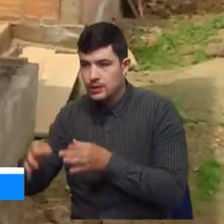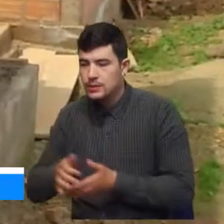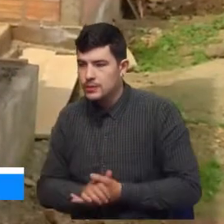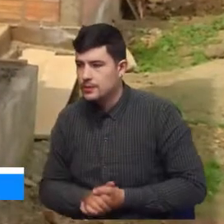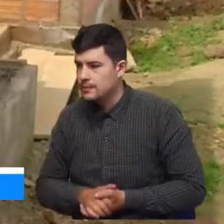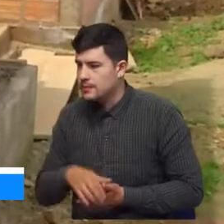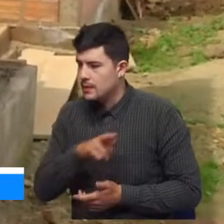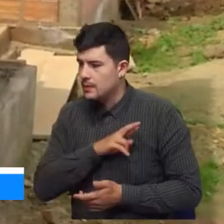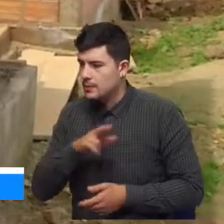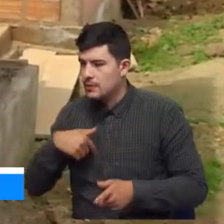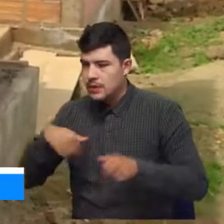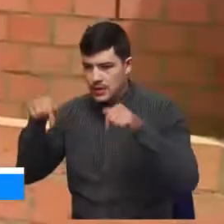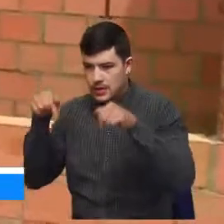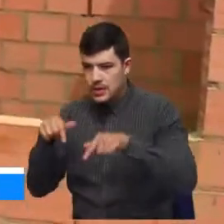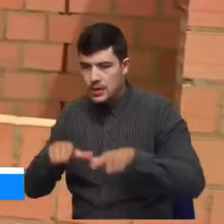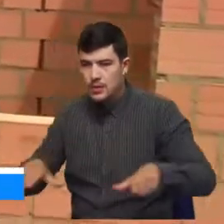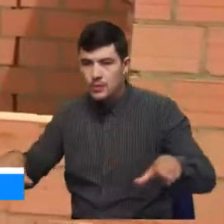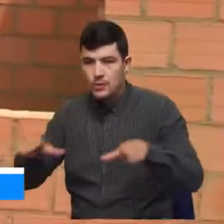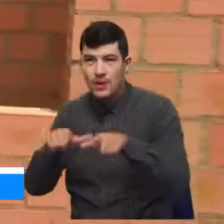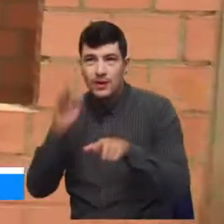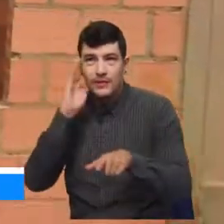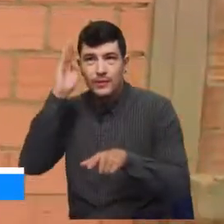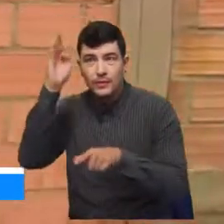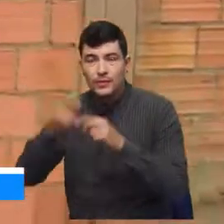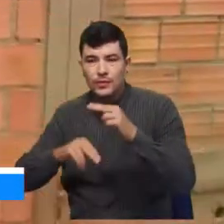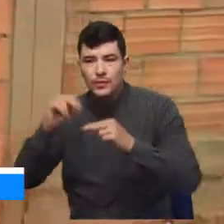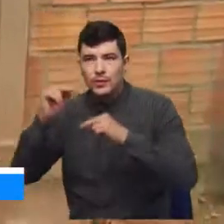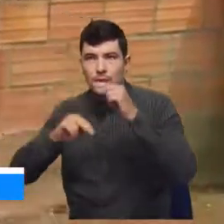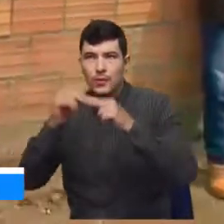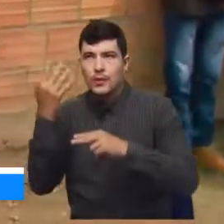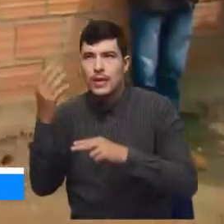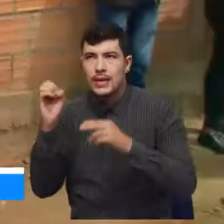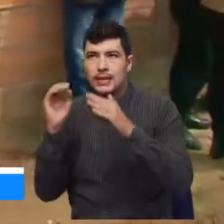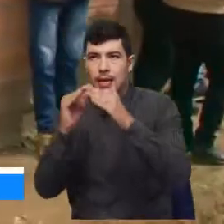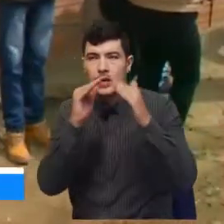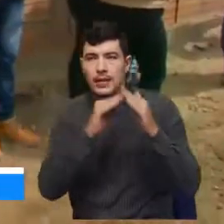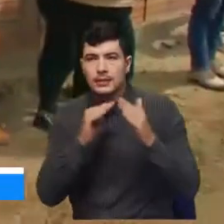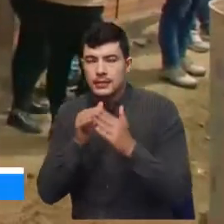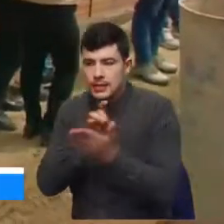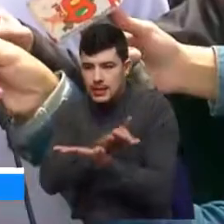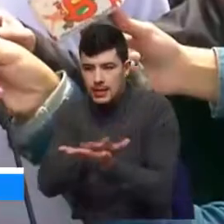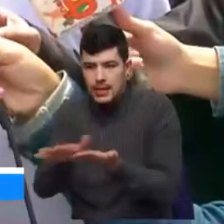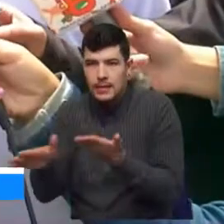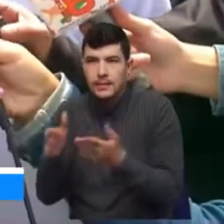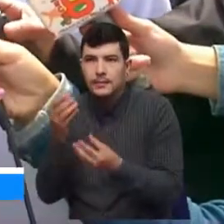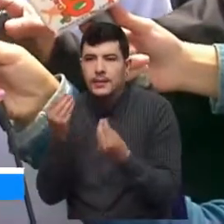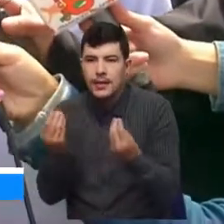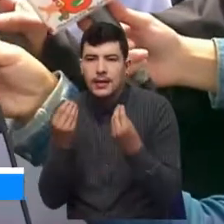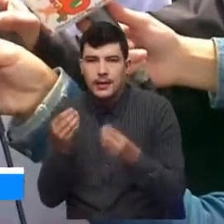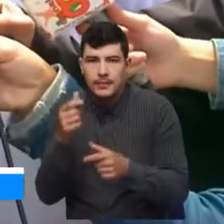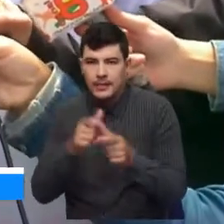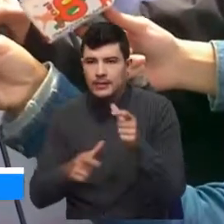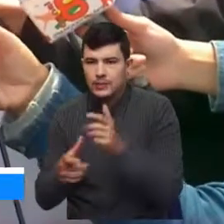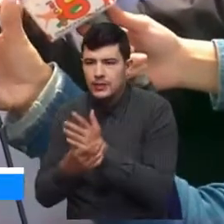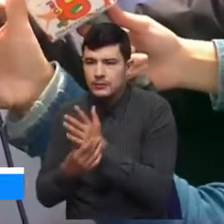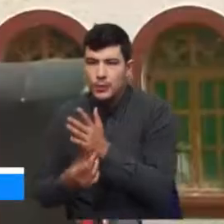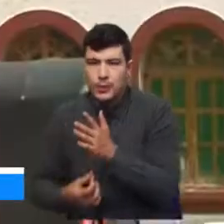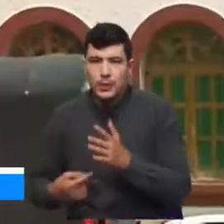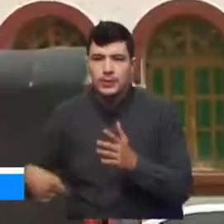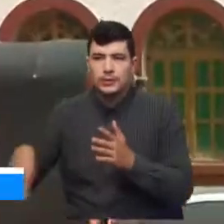en el lote donde se va a construir 40 viviendas gratuitas a personas en situación de vulnerabilidad